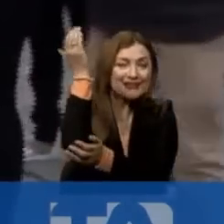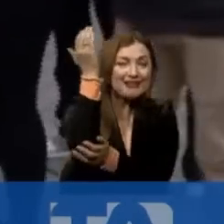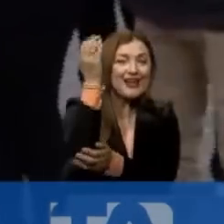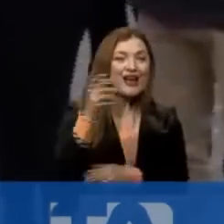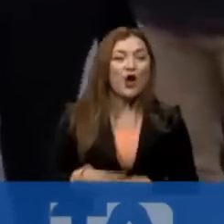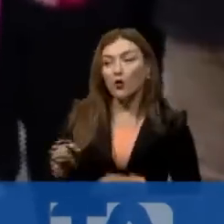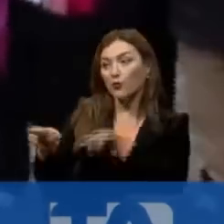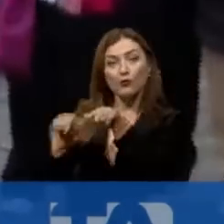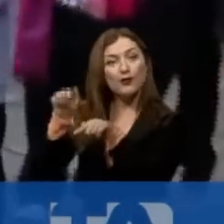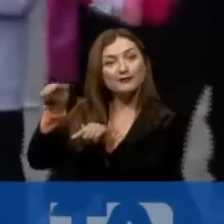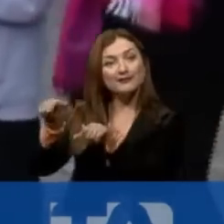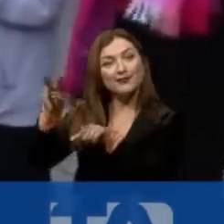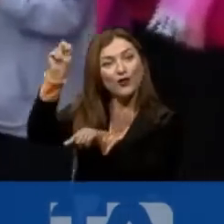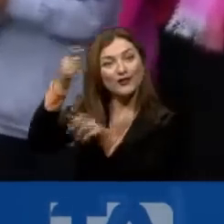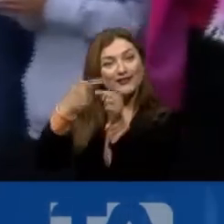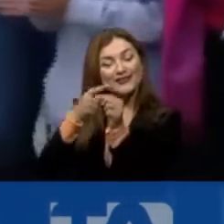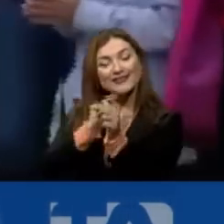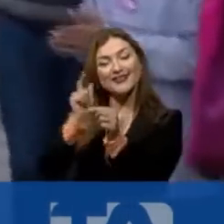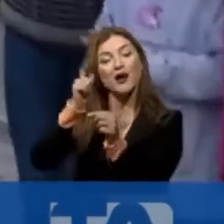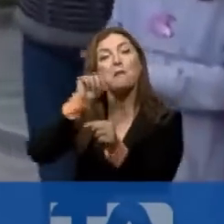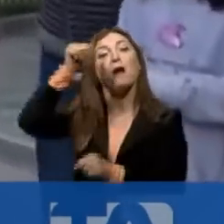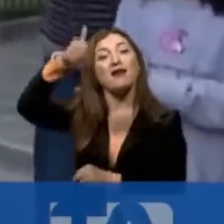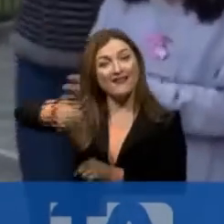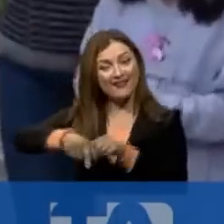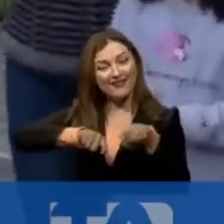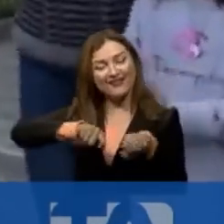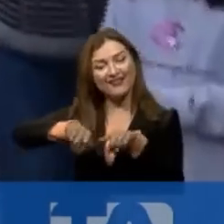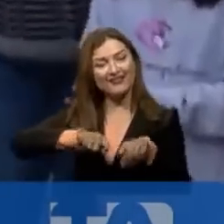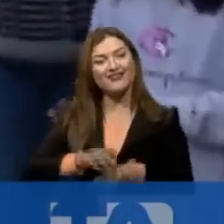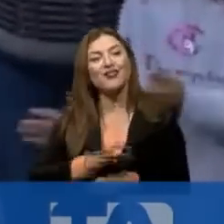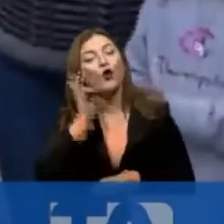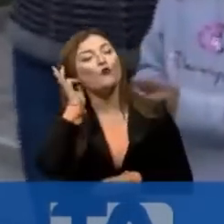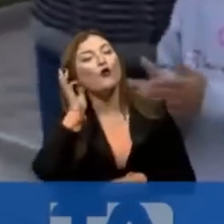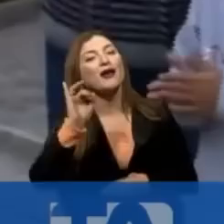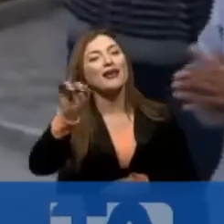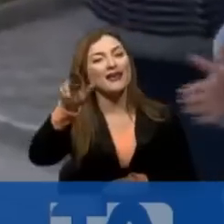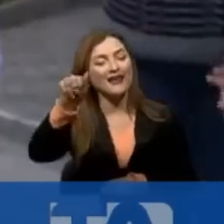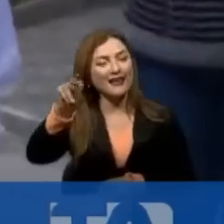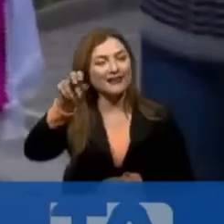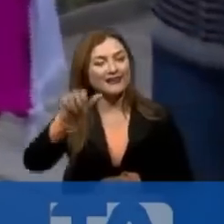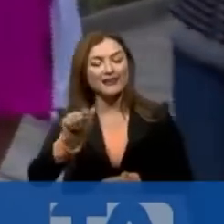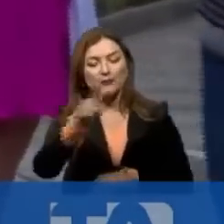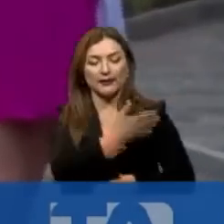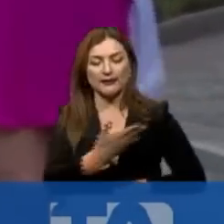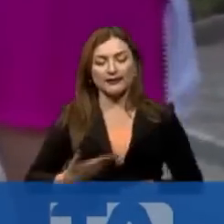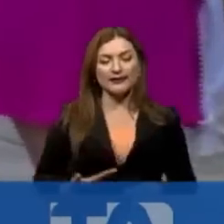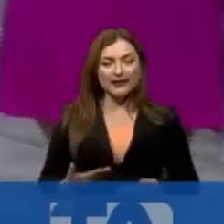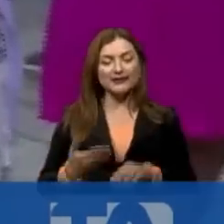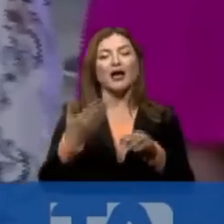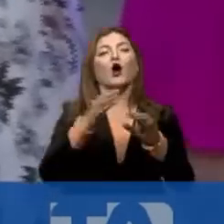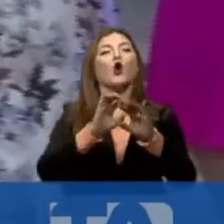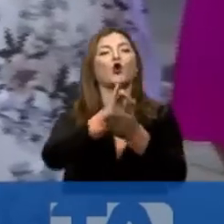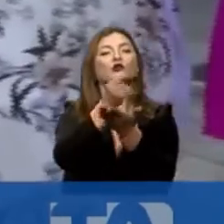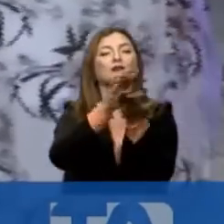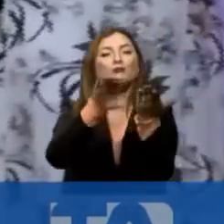la cual la elección va a ser el día de mañana. Y justamente estamos con Irene Mora, quien es la presidenta del GAT parroquial, para que nos cuente ya en detalle, bueno,